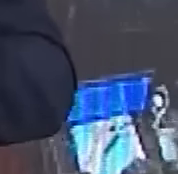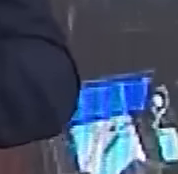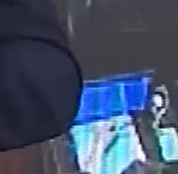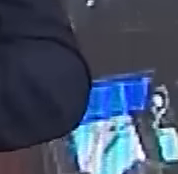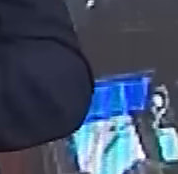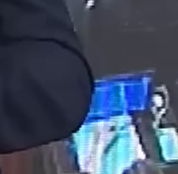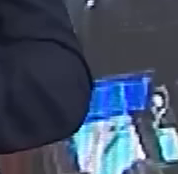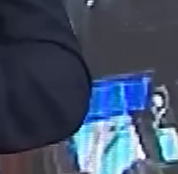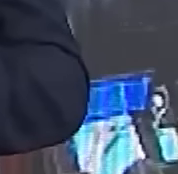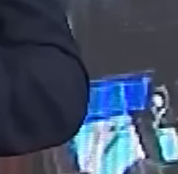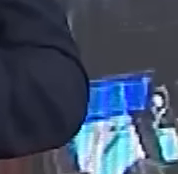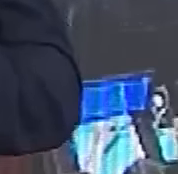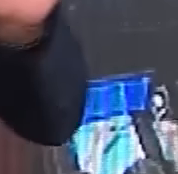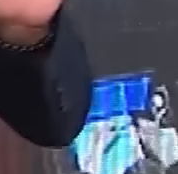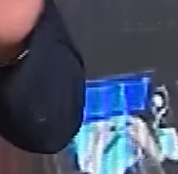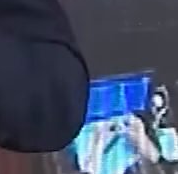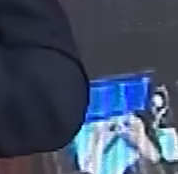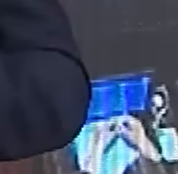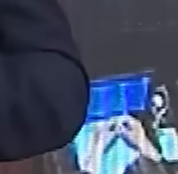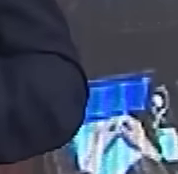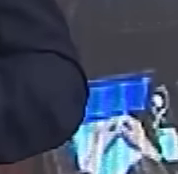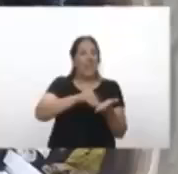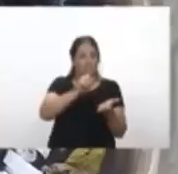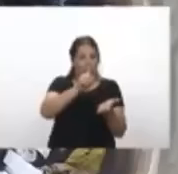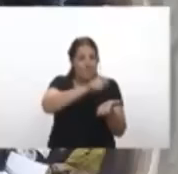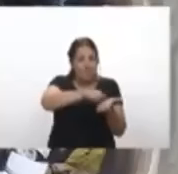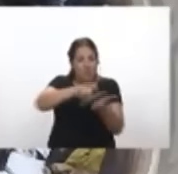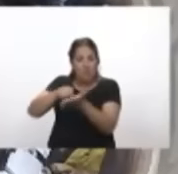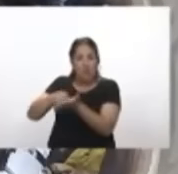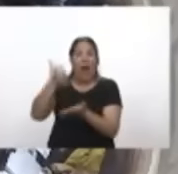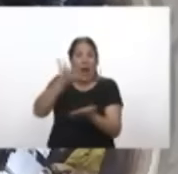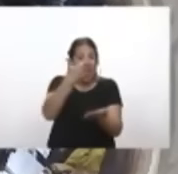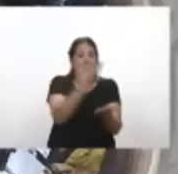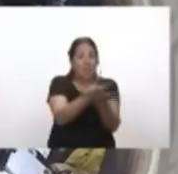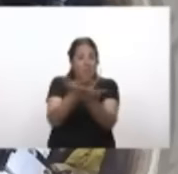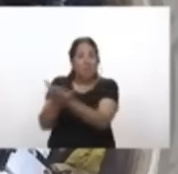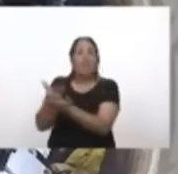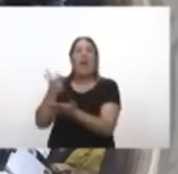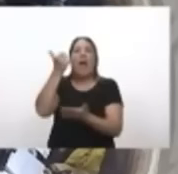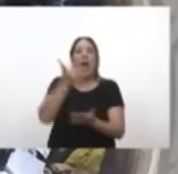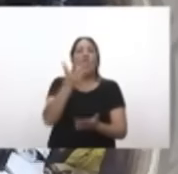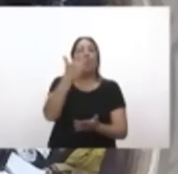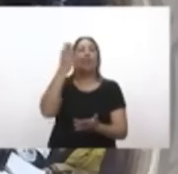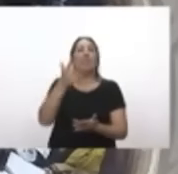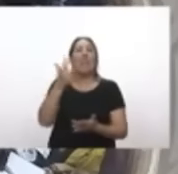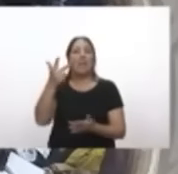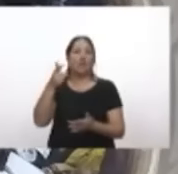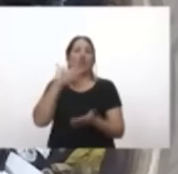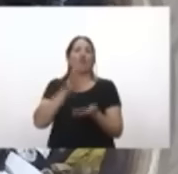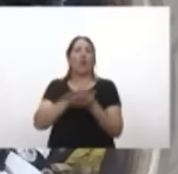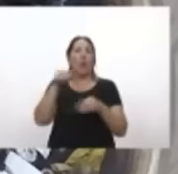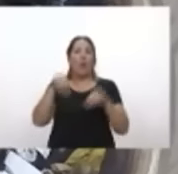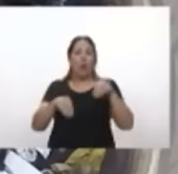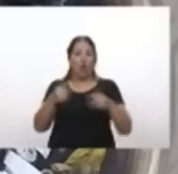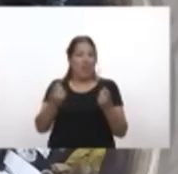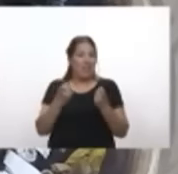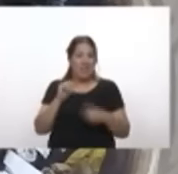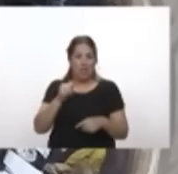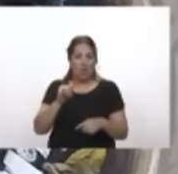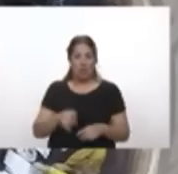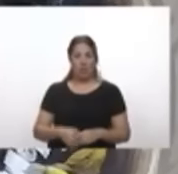ahí, de manera tibia, pero digo, sí. Hoy salió a poner la cara cuando... El 99%